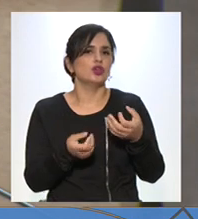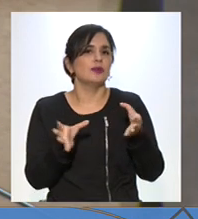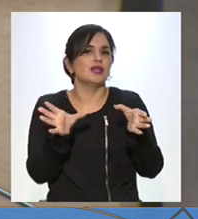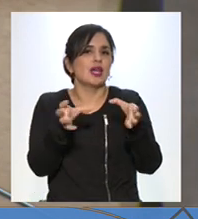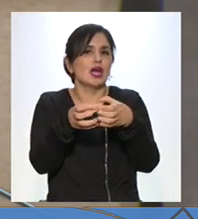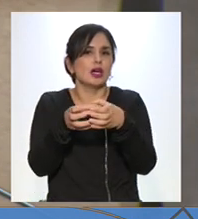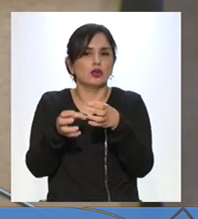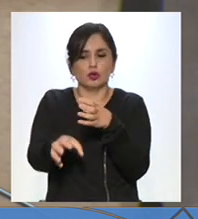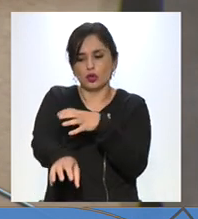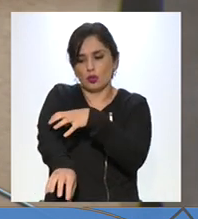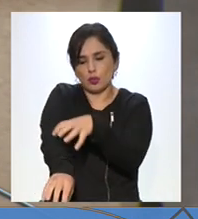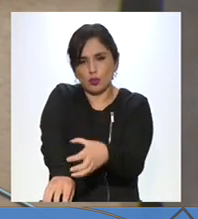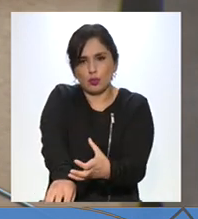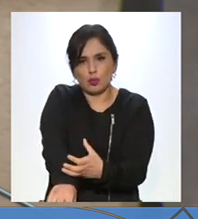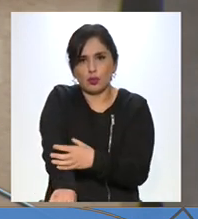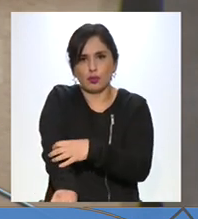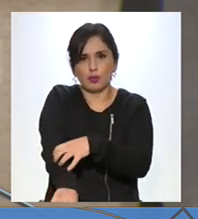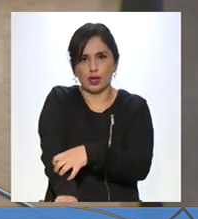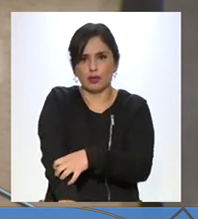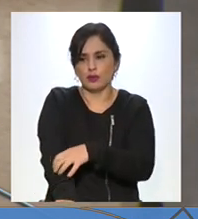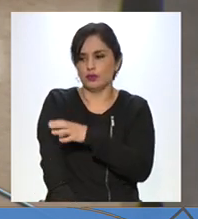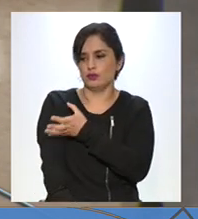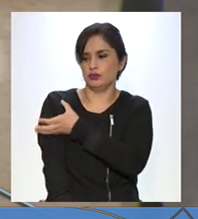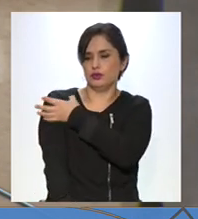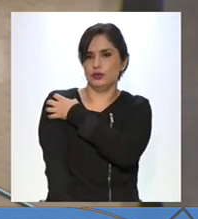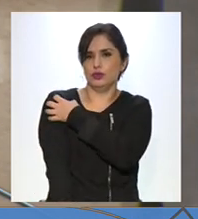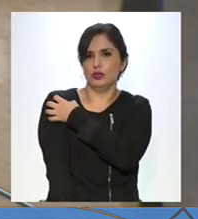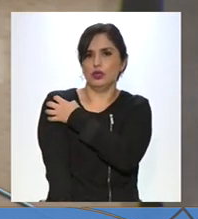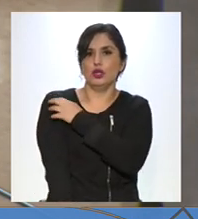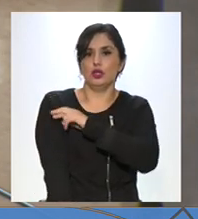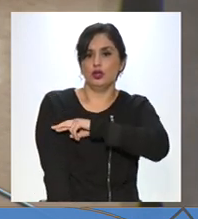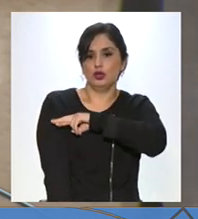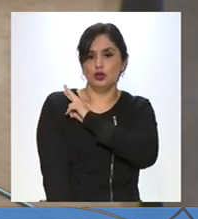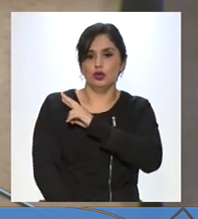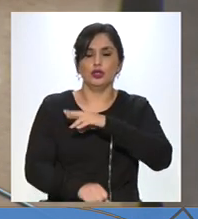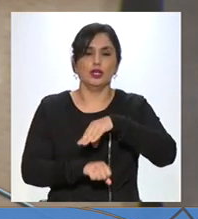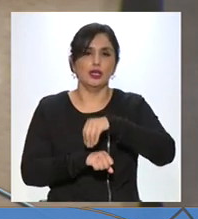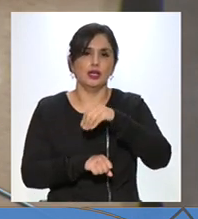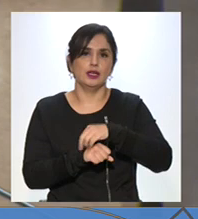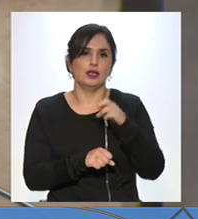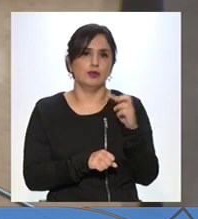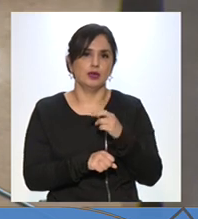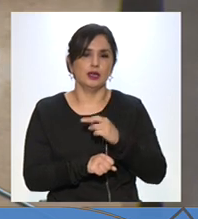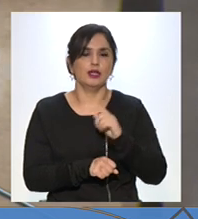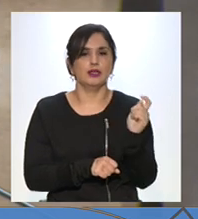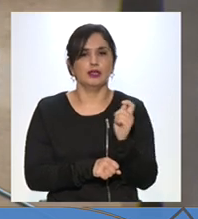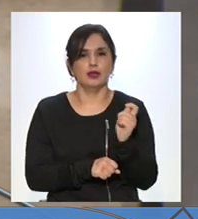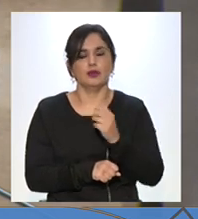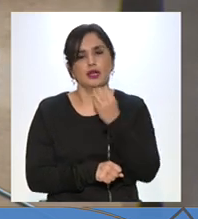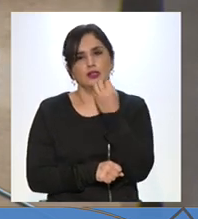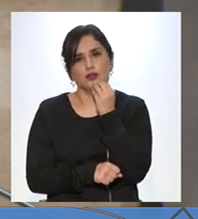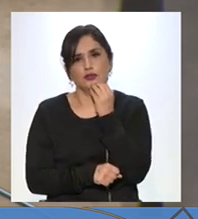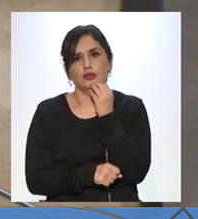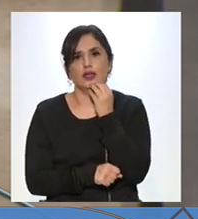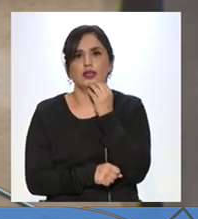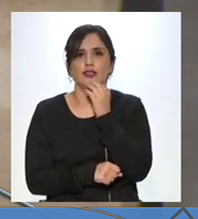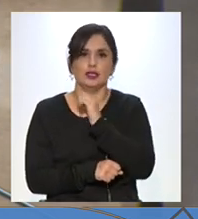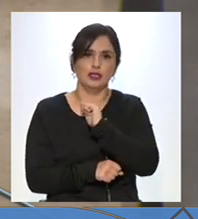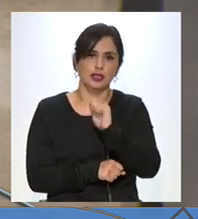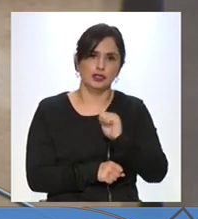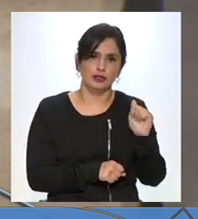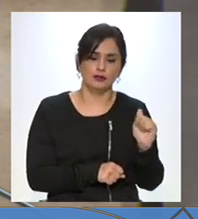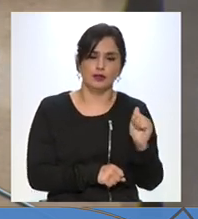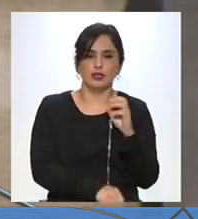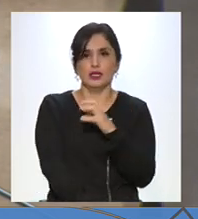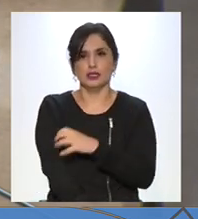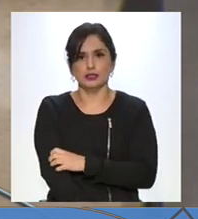agrupamos. Pero la macrozona norte aquí corresponde a Arica y Parinacota, Tarapacá, Antofagasta y Atacama, la macrozona centro Coquimbo y Valparaíso,